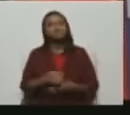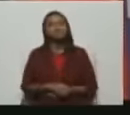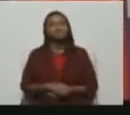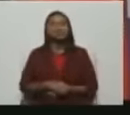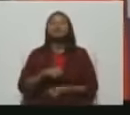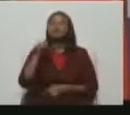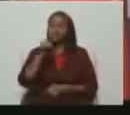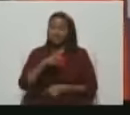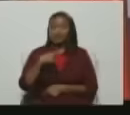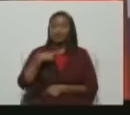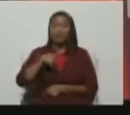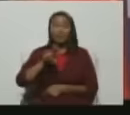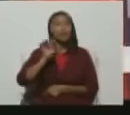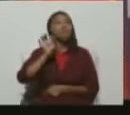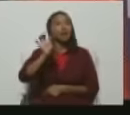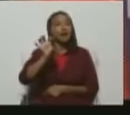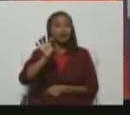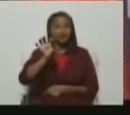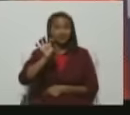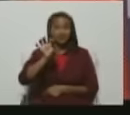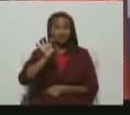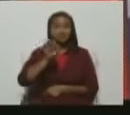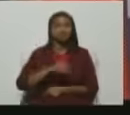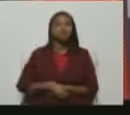patria, no ha jarado en el mar.